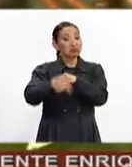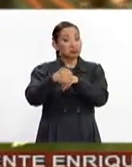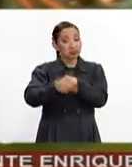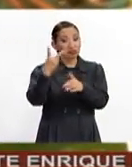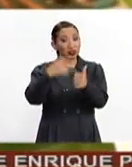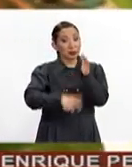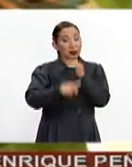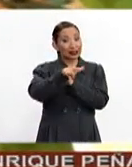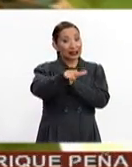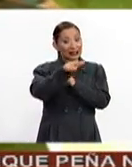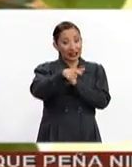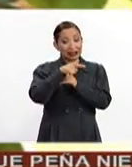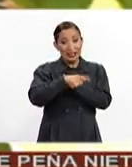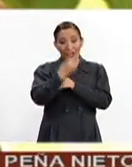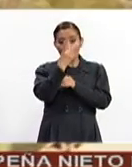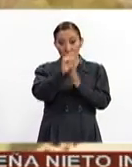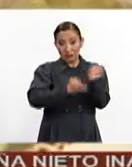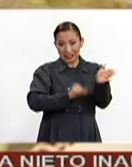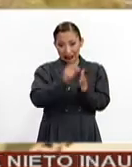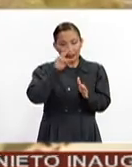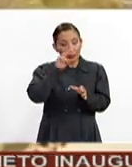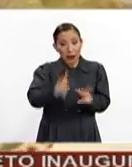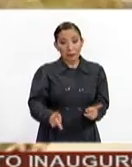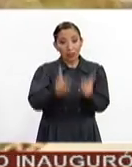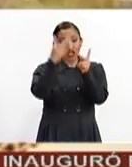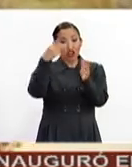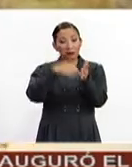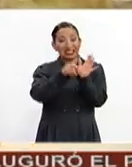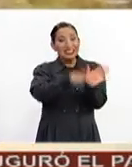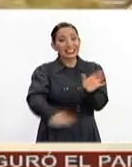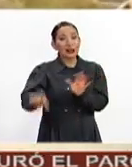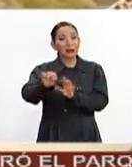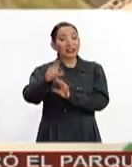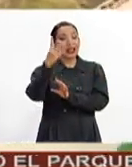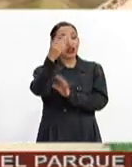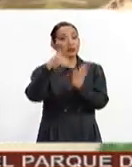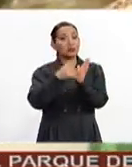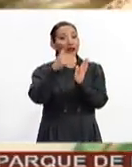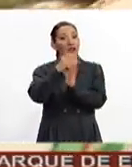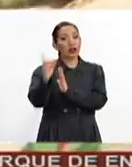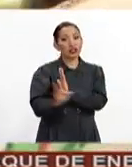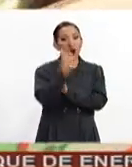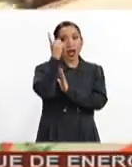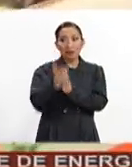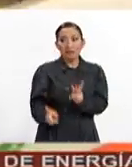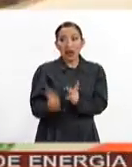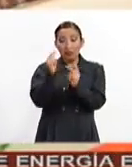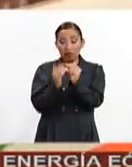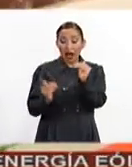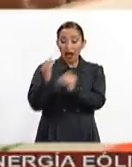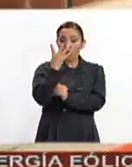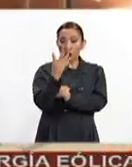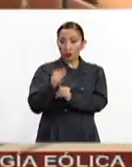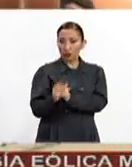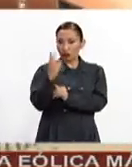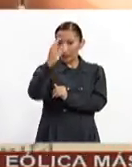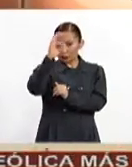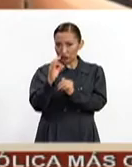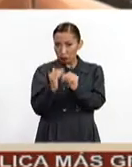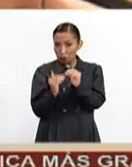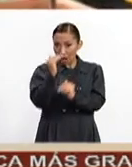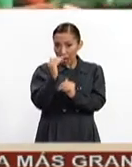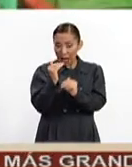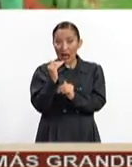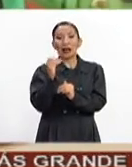del 2017. Se registraron ventas por 2.792 millones de dólares, un aumento de